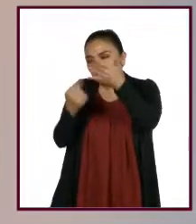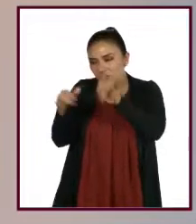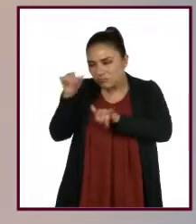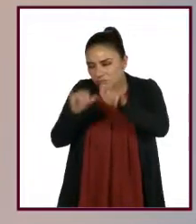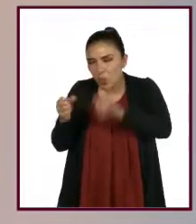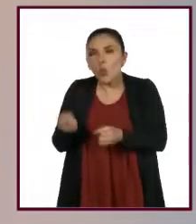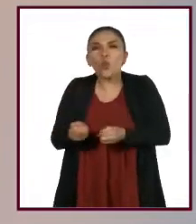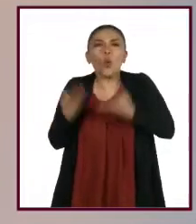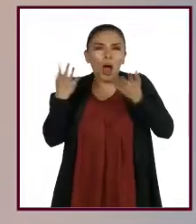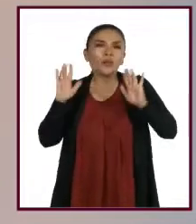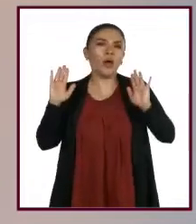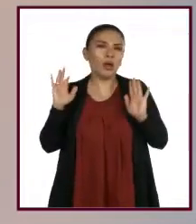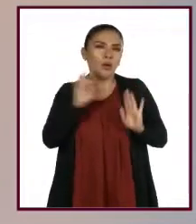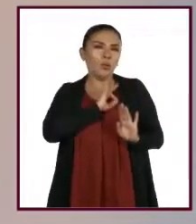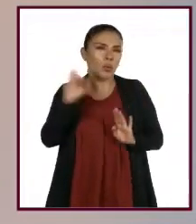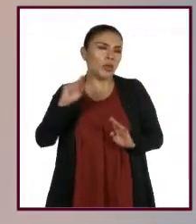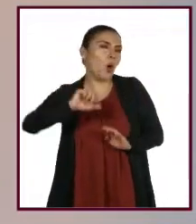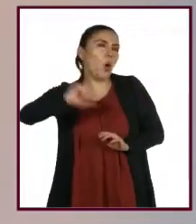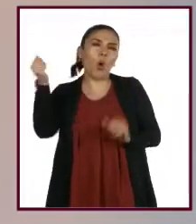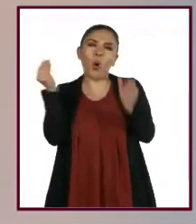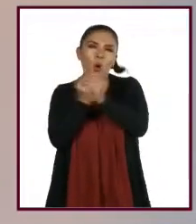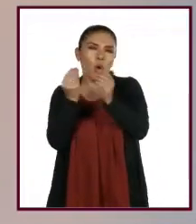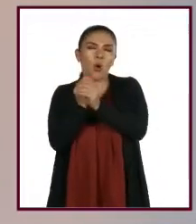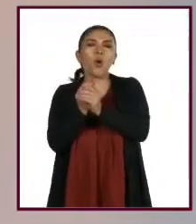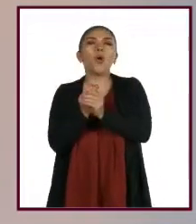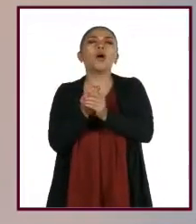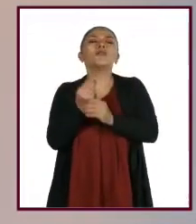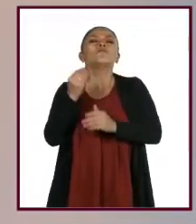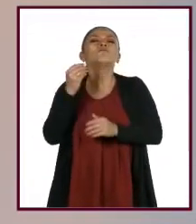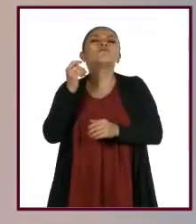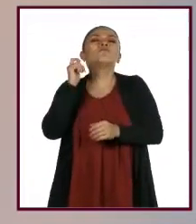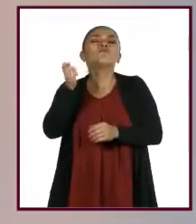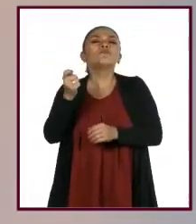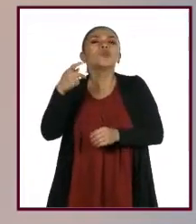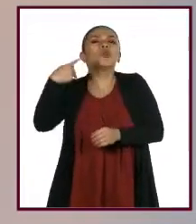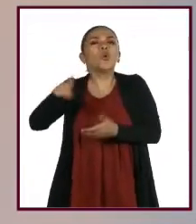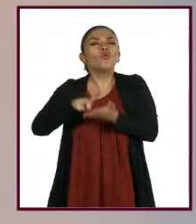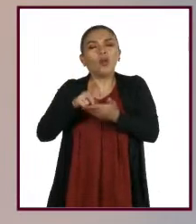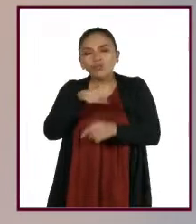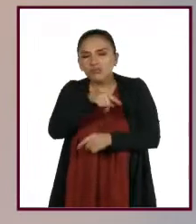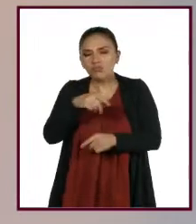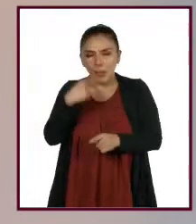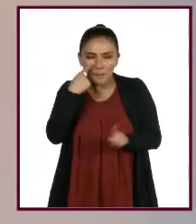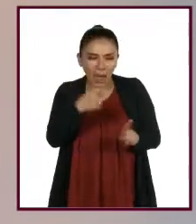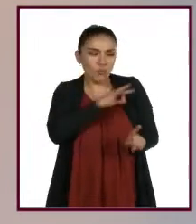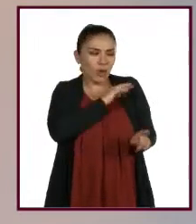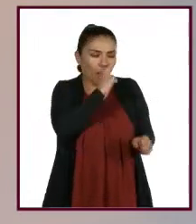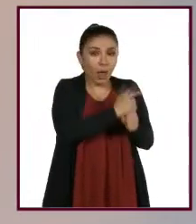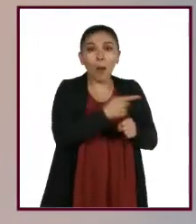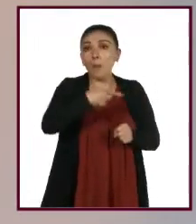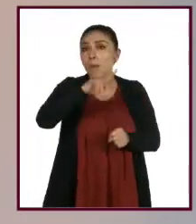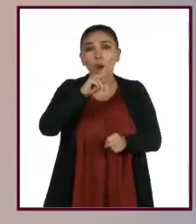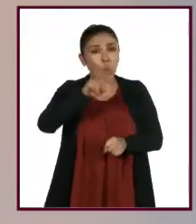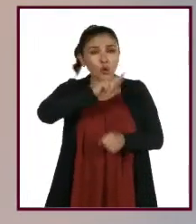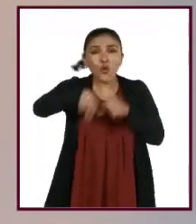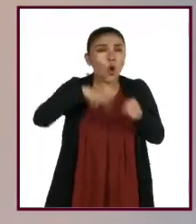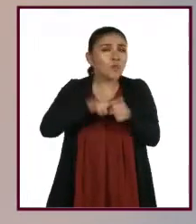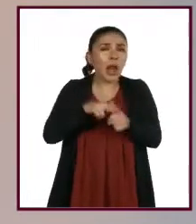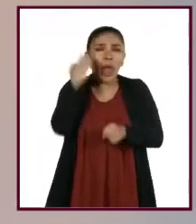cantidades o concentraciones de disolventes o de alguna otra sustancia inhalable. Sin embargo, en la cotidianidad